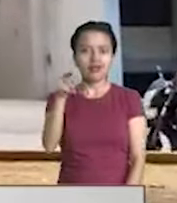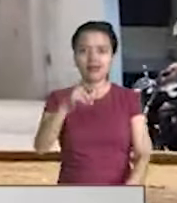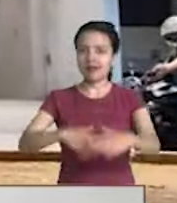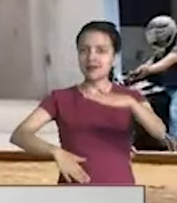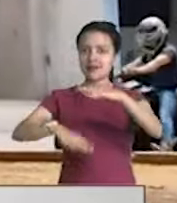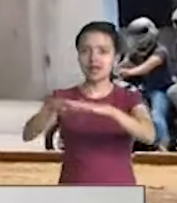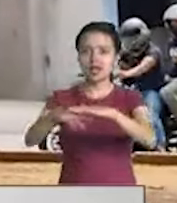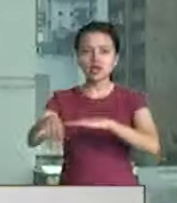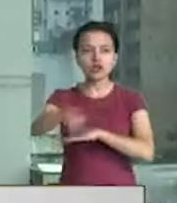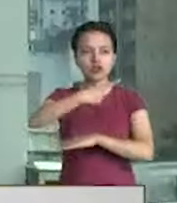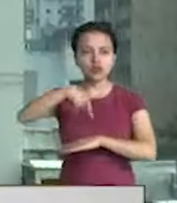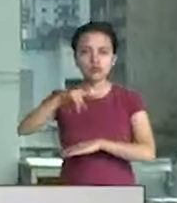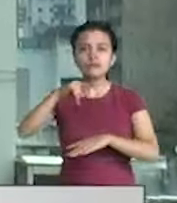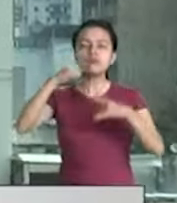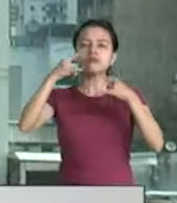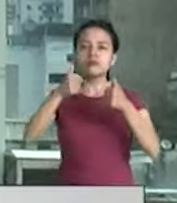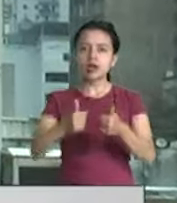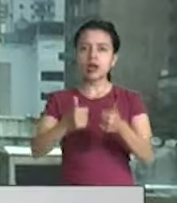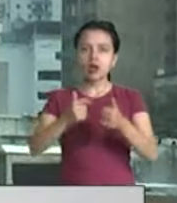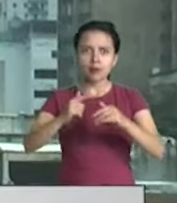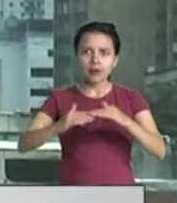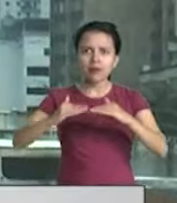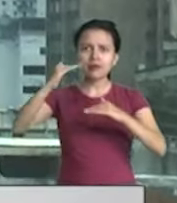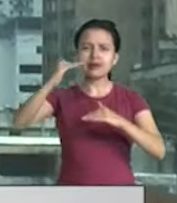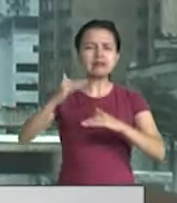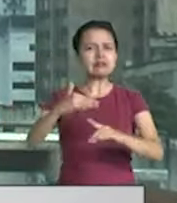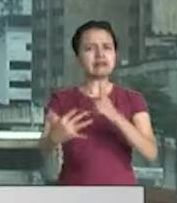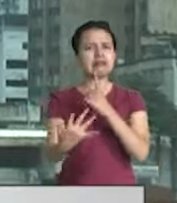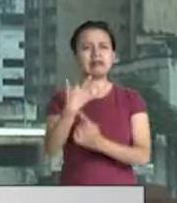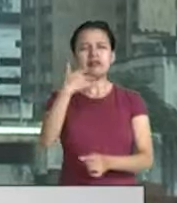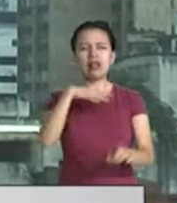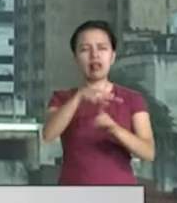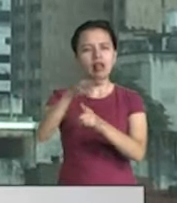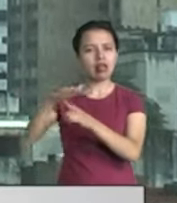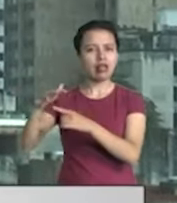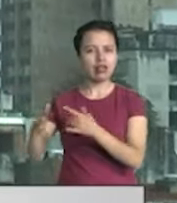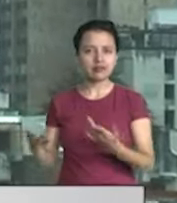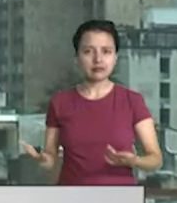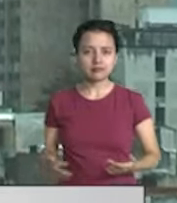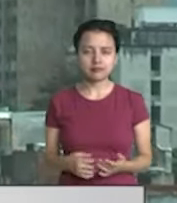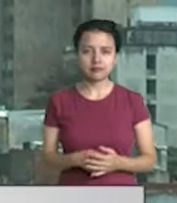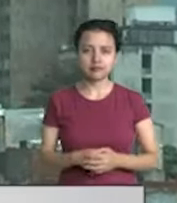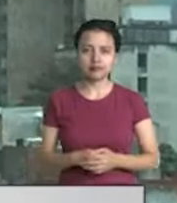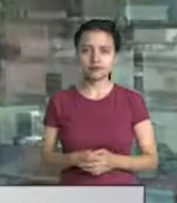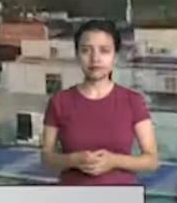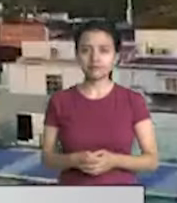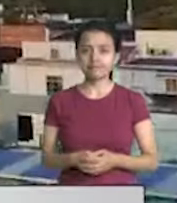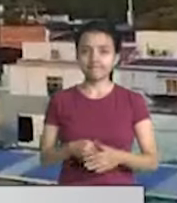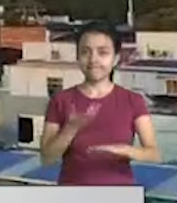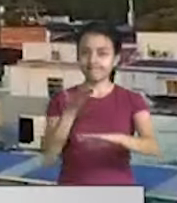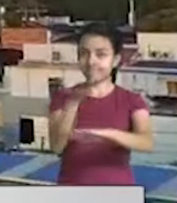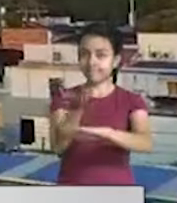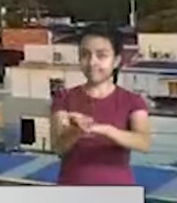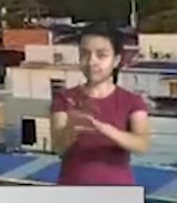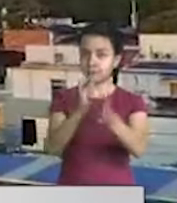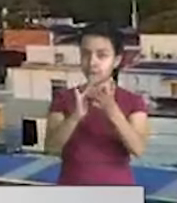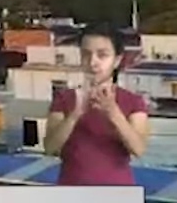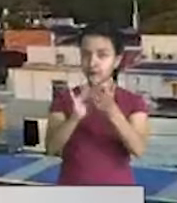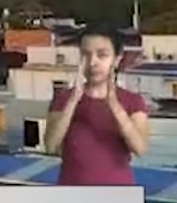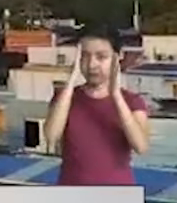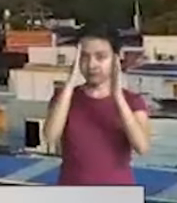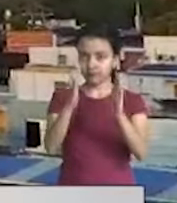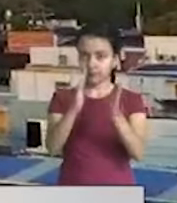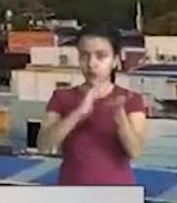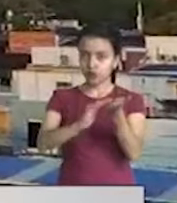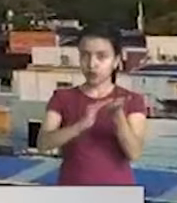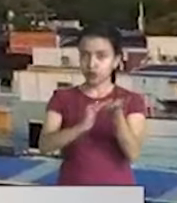del aire aceptable a dañina. Las alarmas llevaron a las autoridades ambientales a proponerle a los gobiernos locales una urgente medida. A que